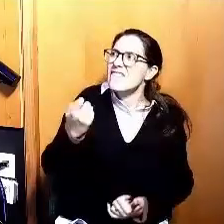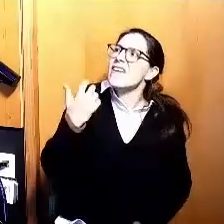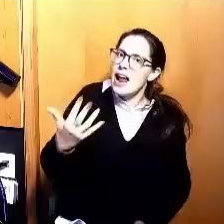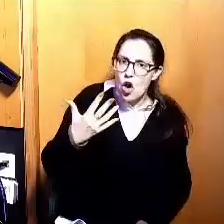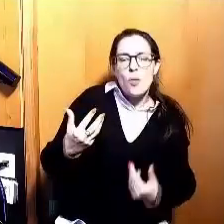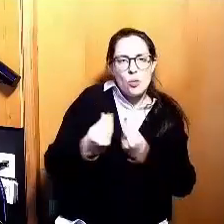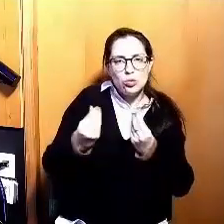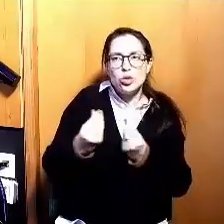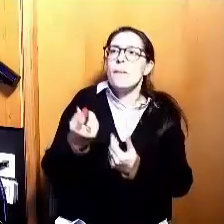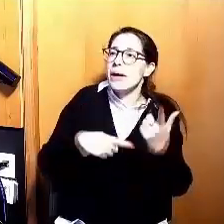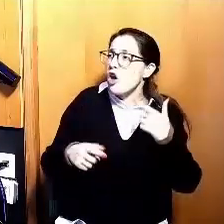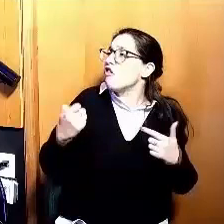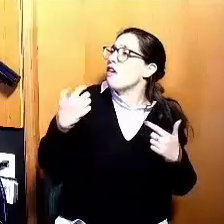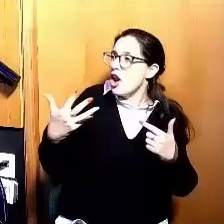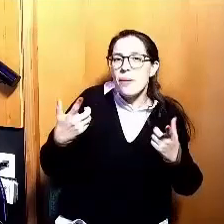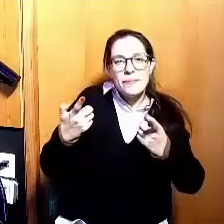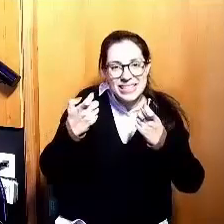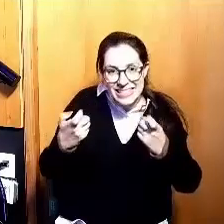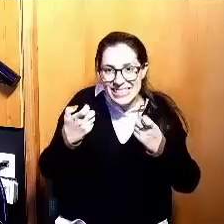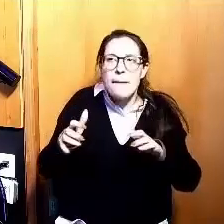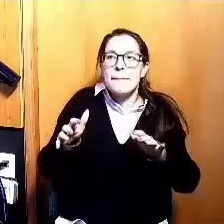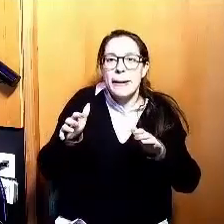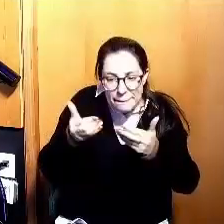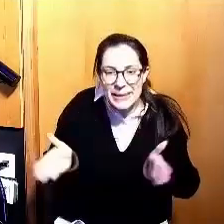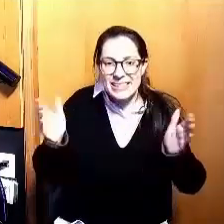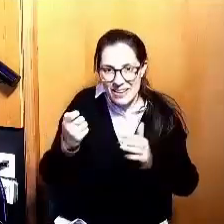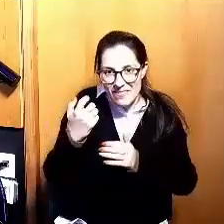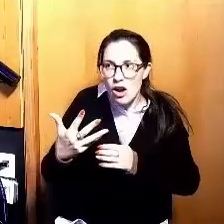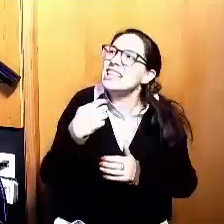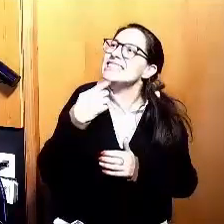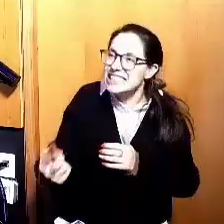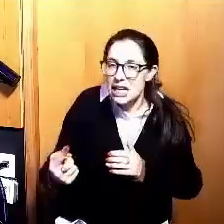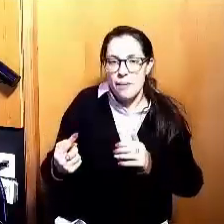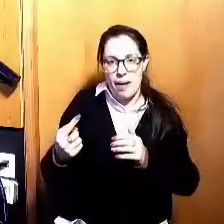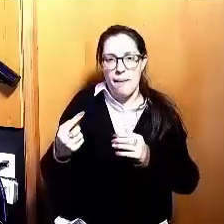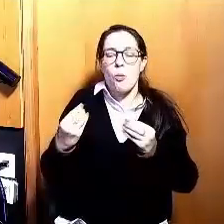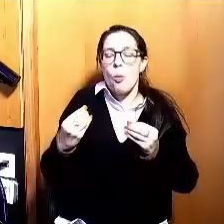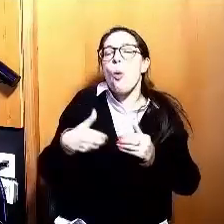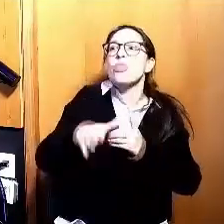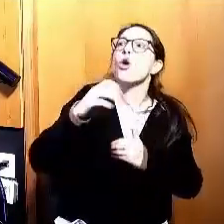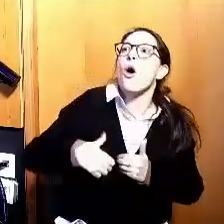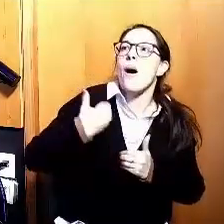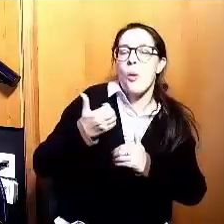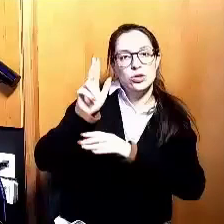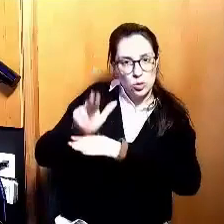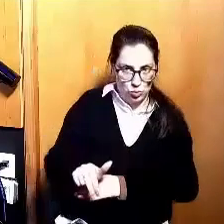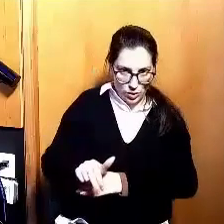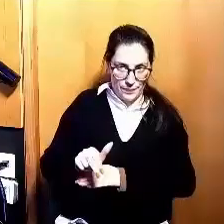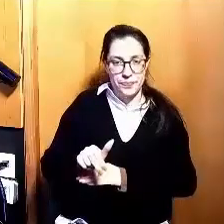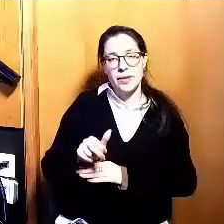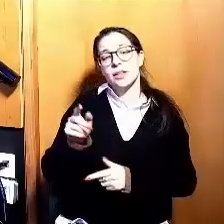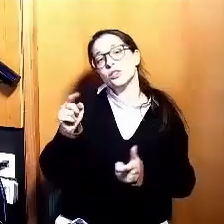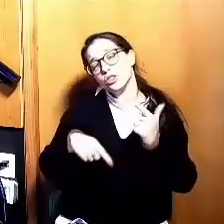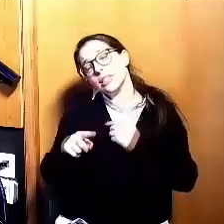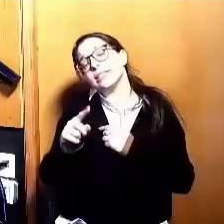se realiza cuando se usa. Y en ese sentido, la apertura de datos no termina cuando se abren los datos. Y eso es algo que creo